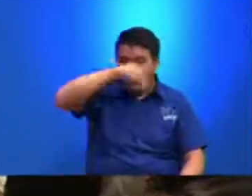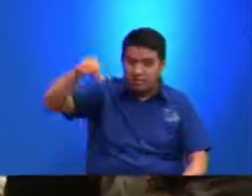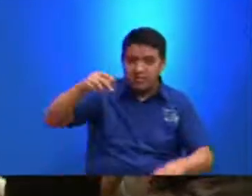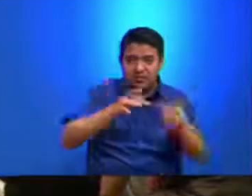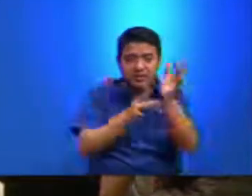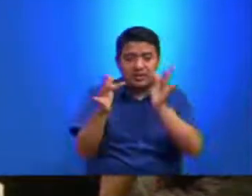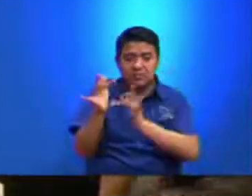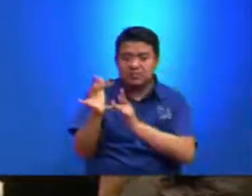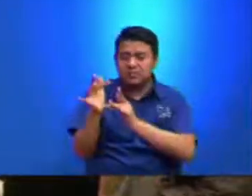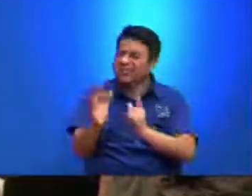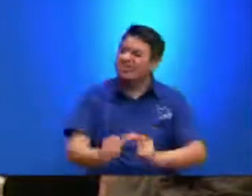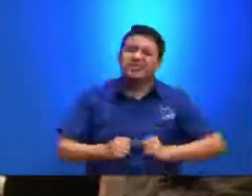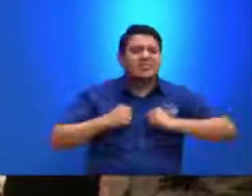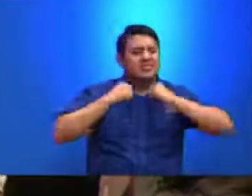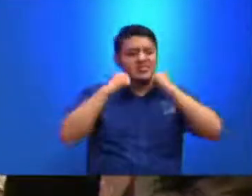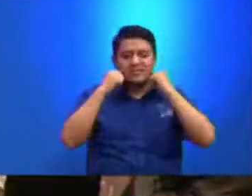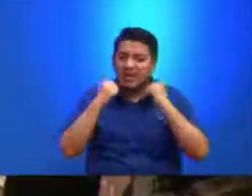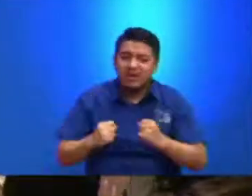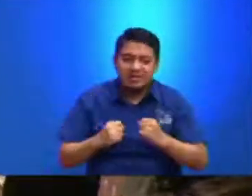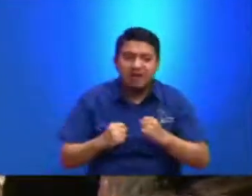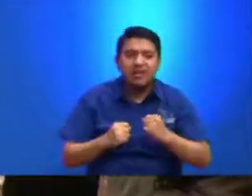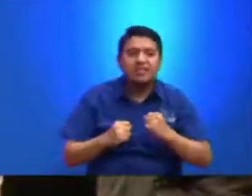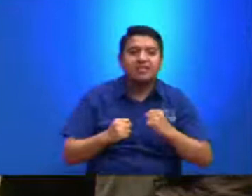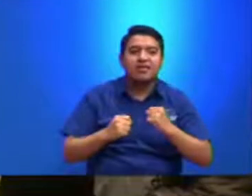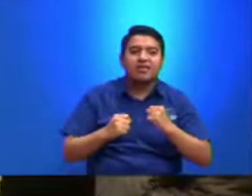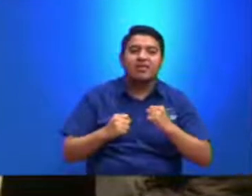Reprendemos todo espíritu de enfermedad.